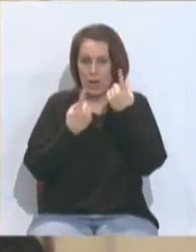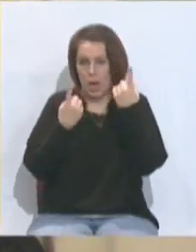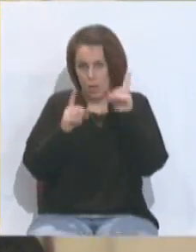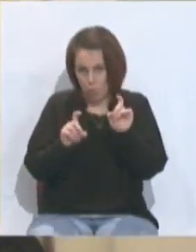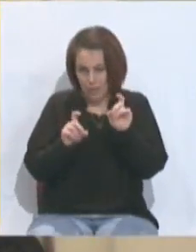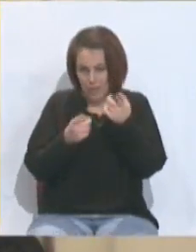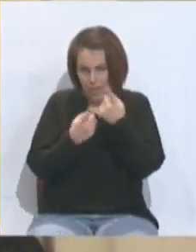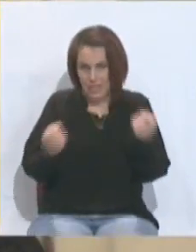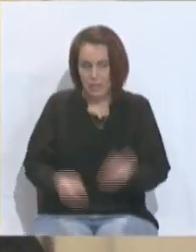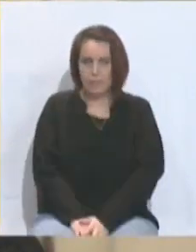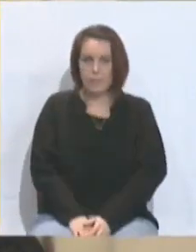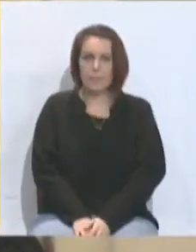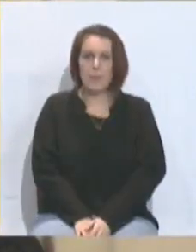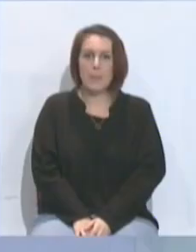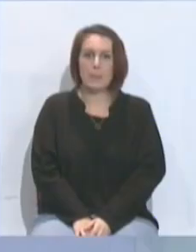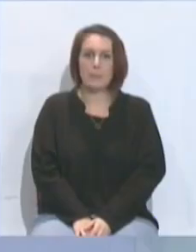necesaria.